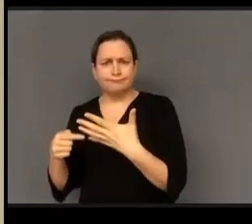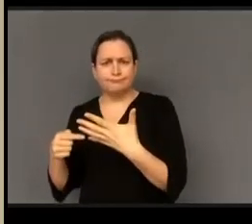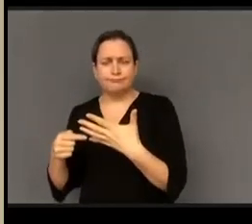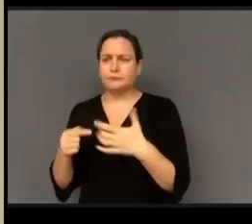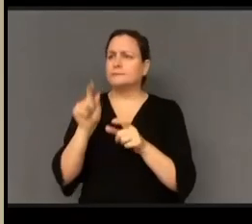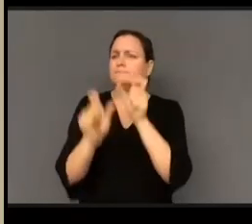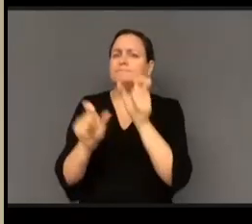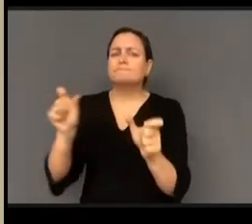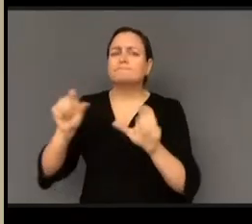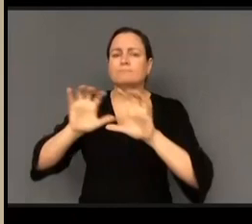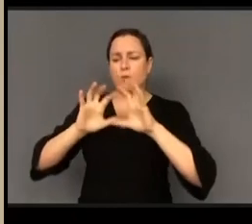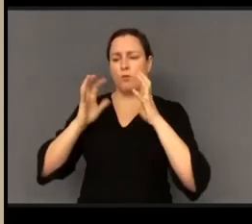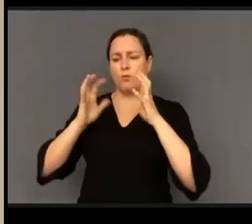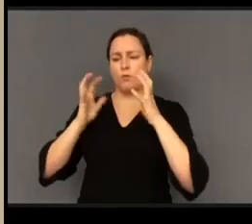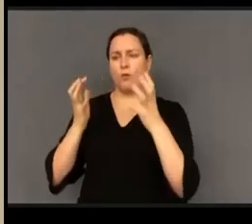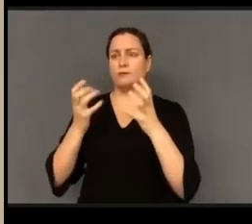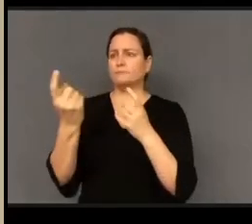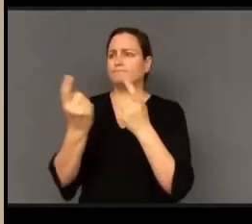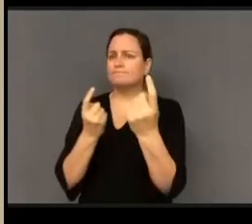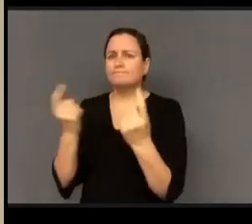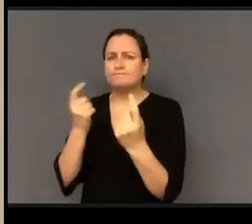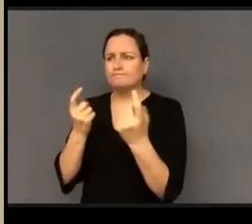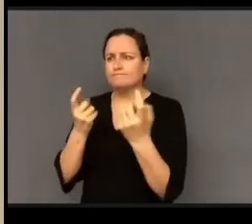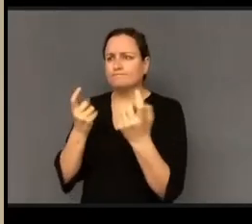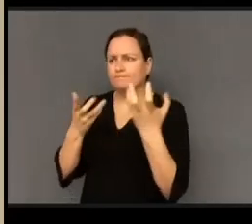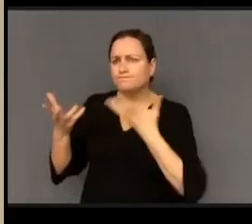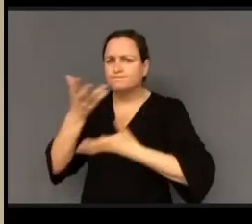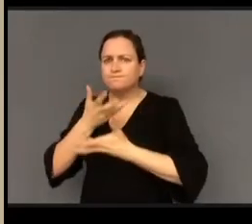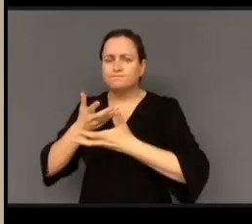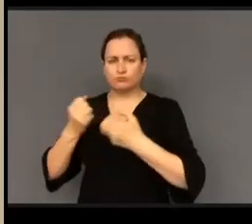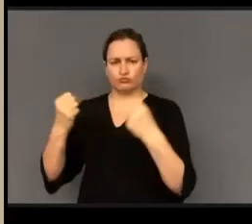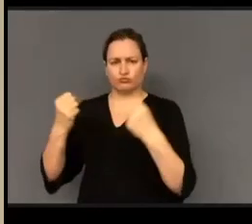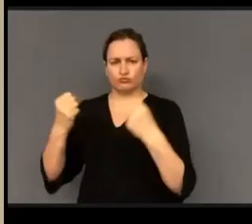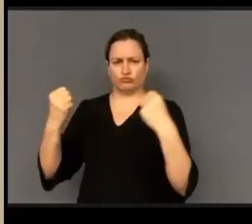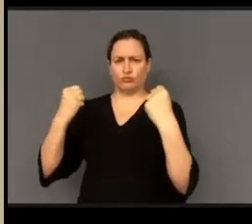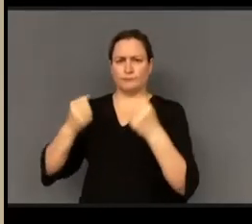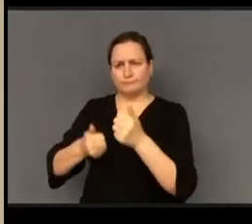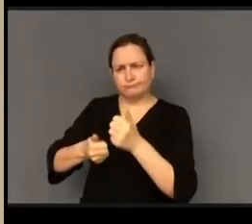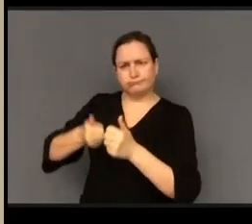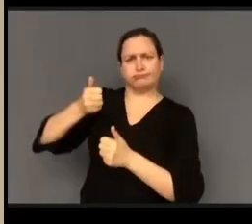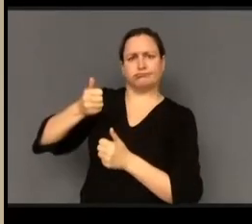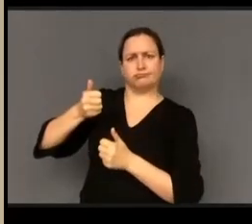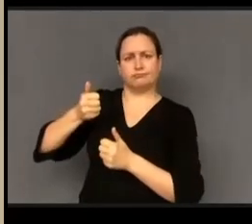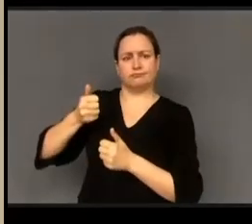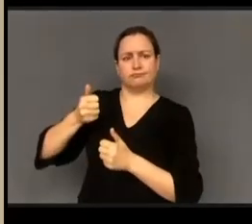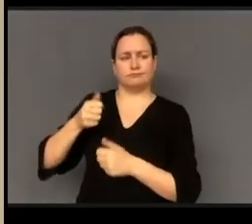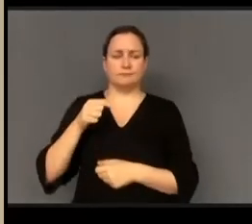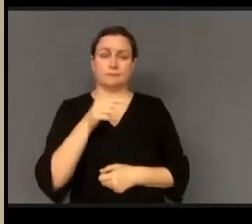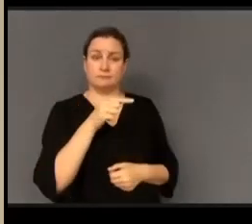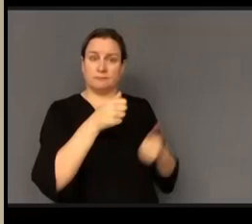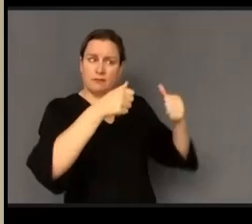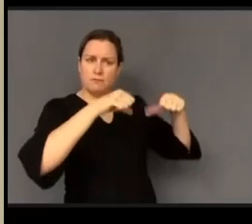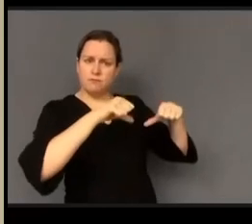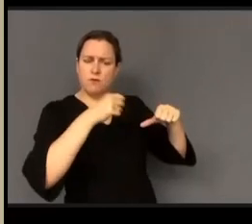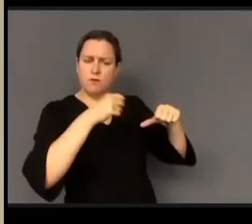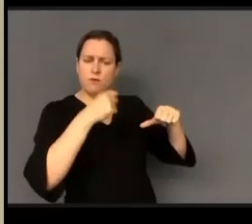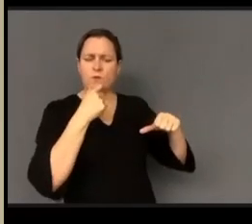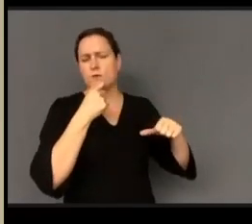reuniendo a participantes de todo el mundo, de todos los ámbitos, y poniendo